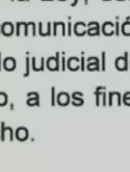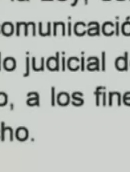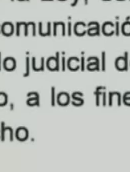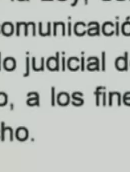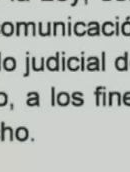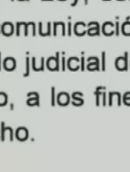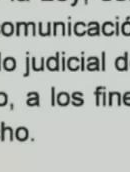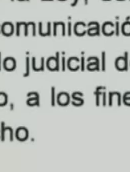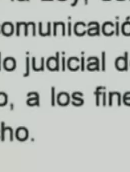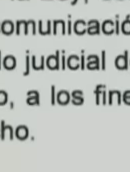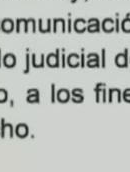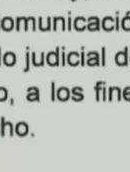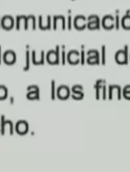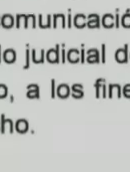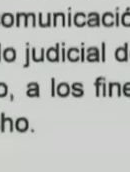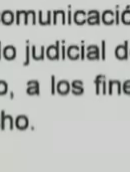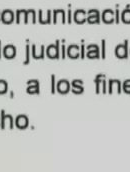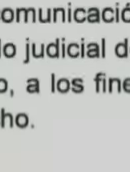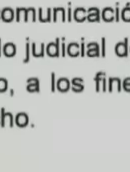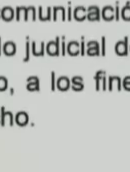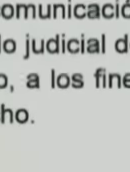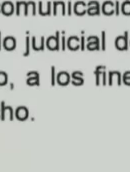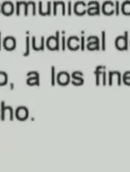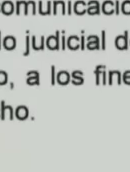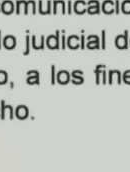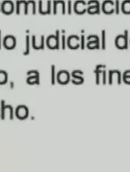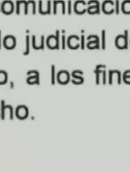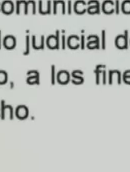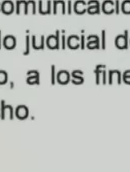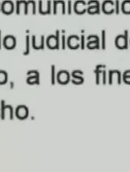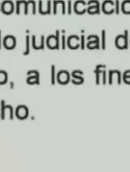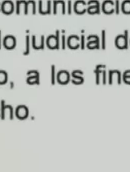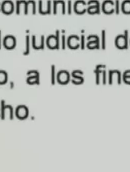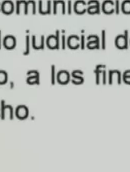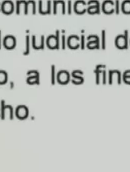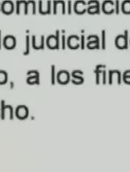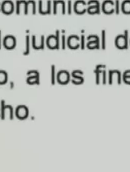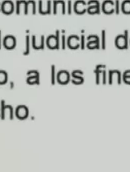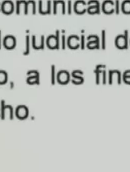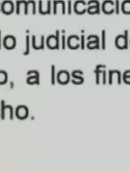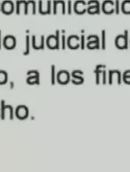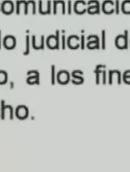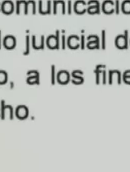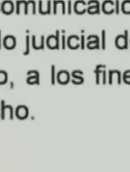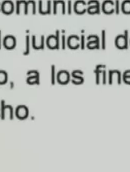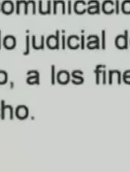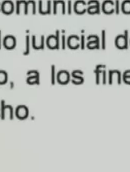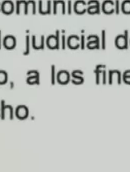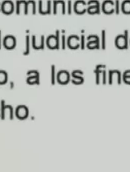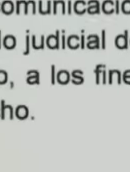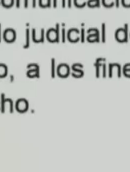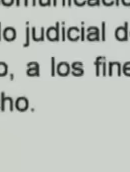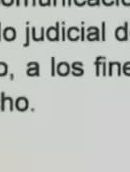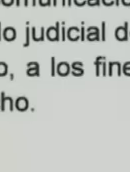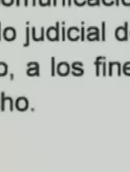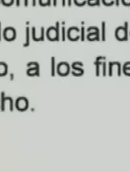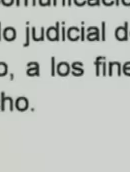recibida el 4 de septiembre, el ciudadano Edmundo González Urrutia